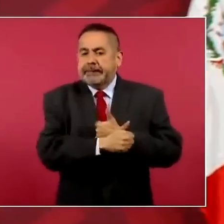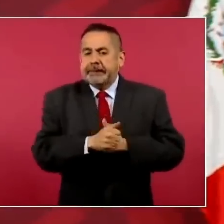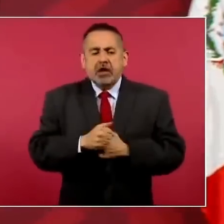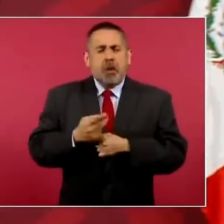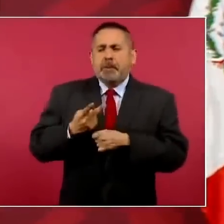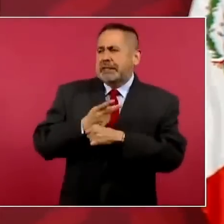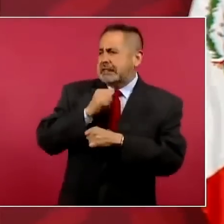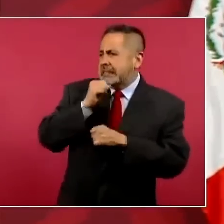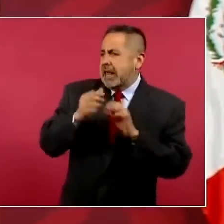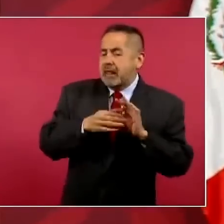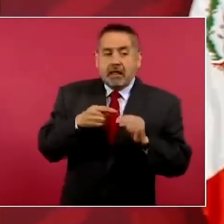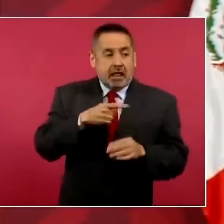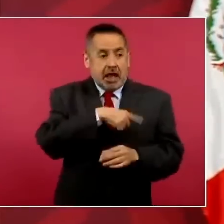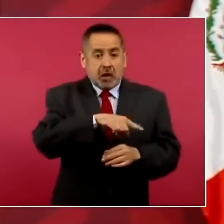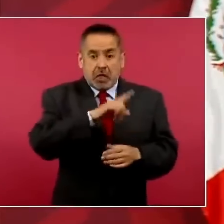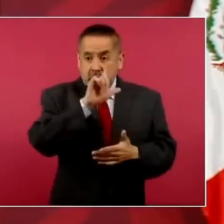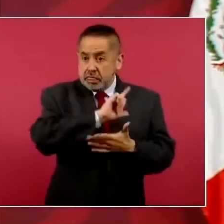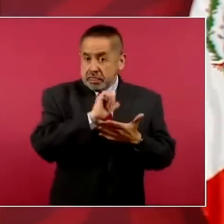como